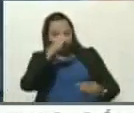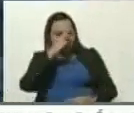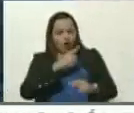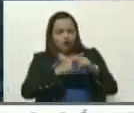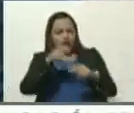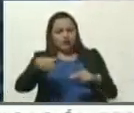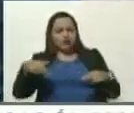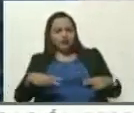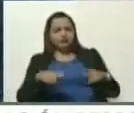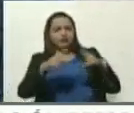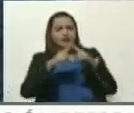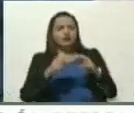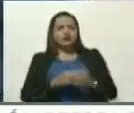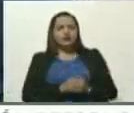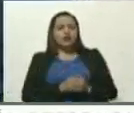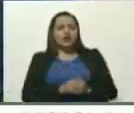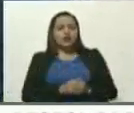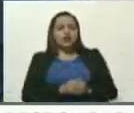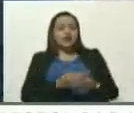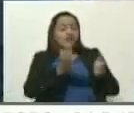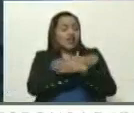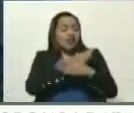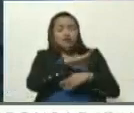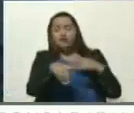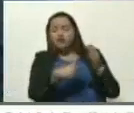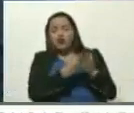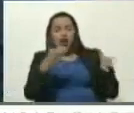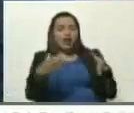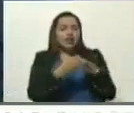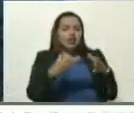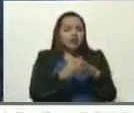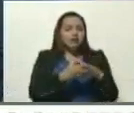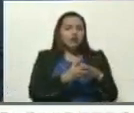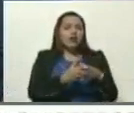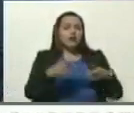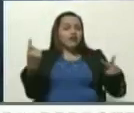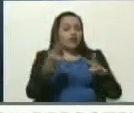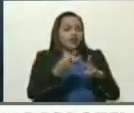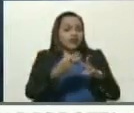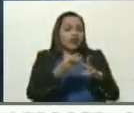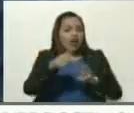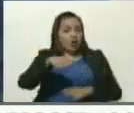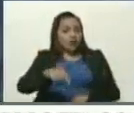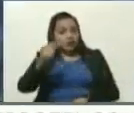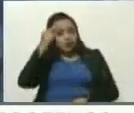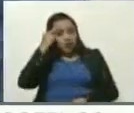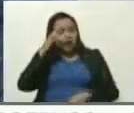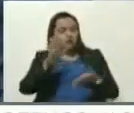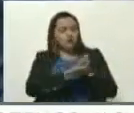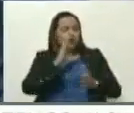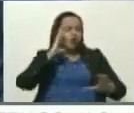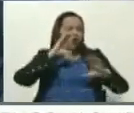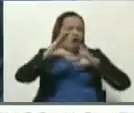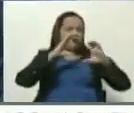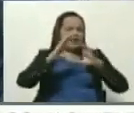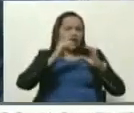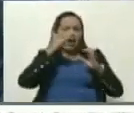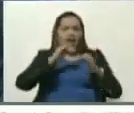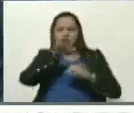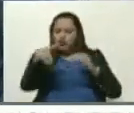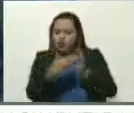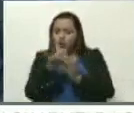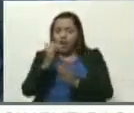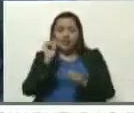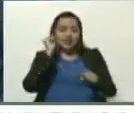Encuentro. Y felicidades a todo el equipo de BTV en su día, porque yo creo que la palabra comunicador engloba a toda esta gente que está aquí en el estudio,